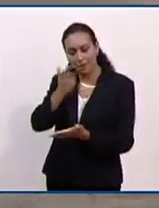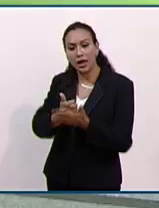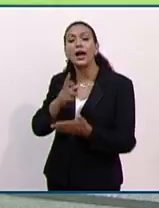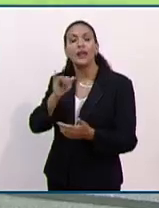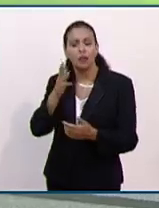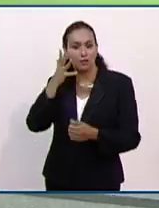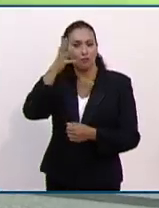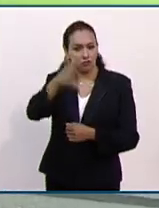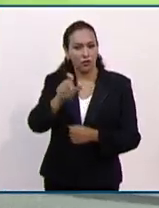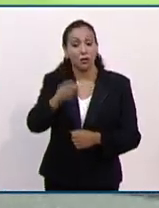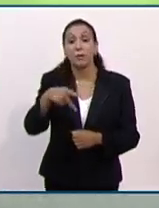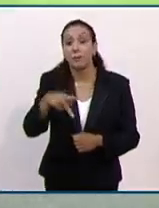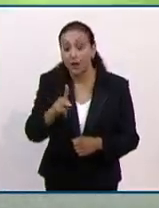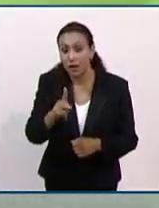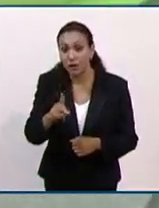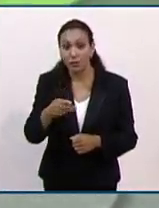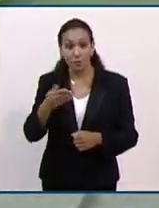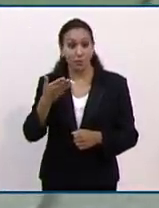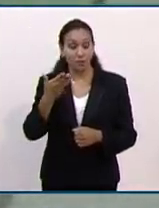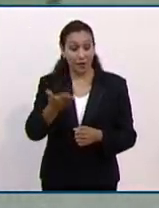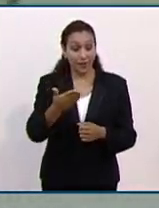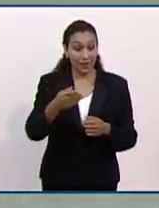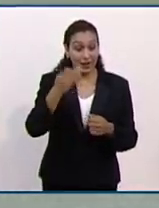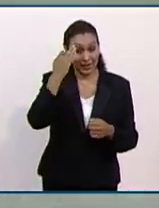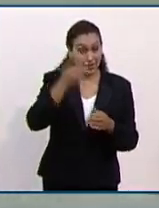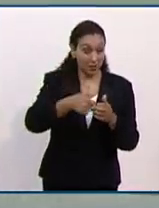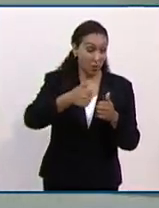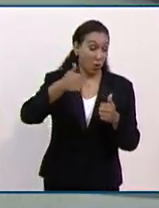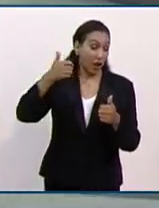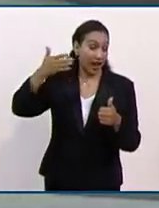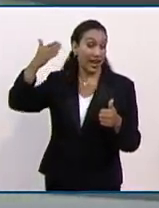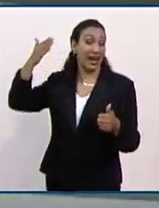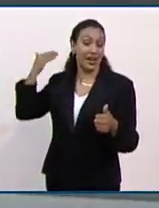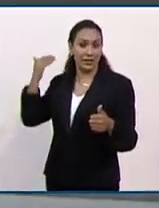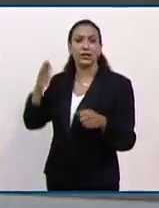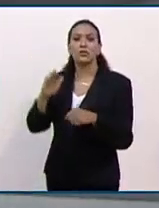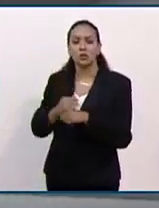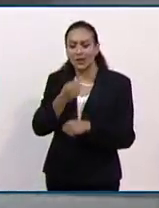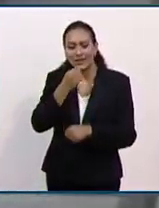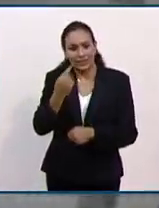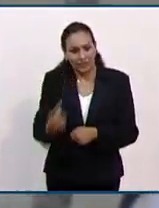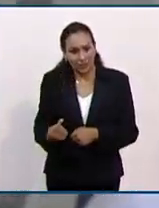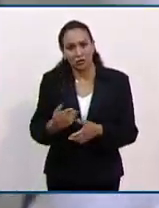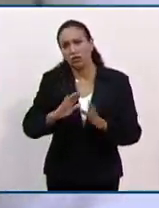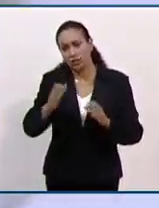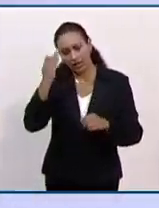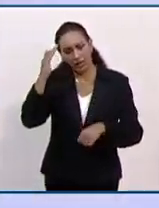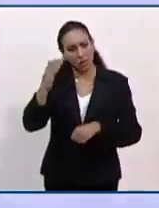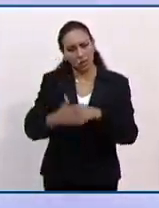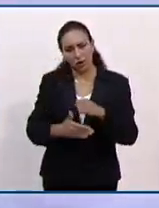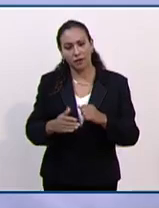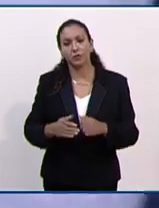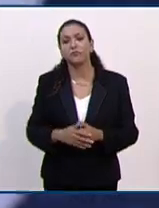hecho de que no se puedan reclamar los que no se pagaron cuando el afectado era niño, pues